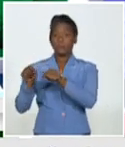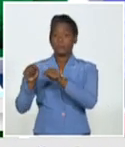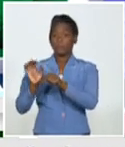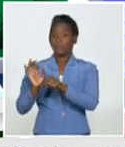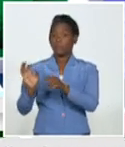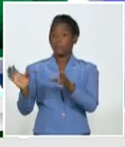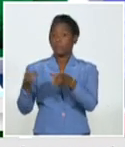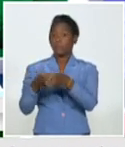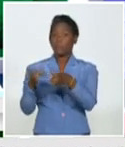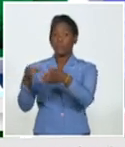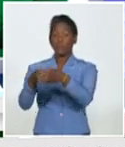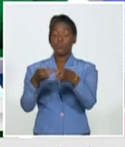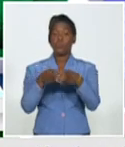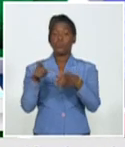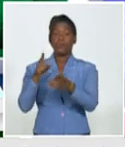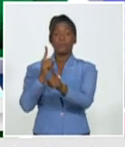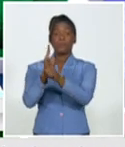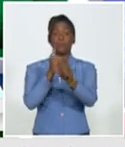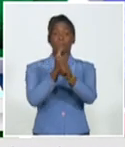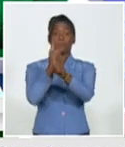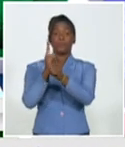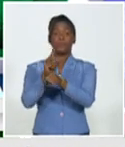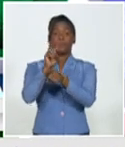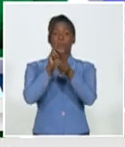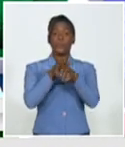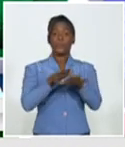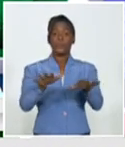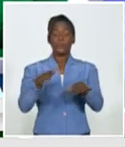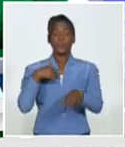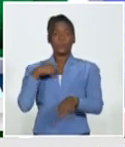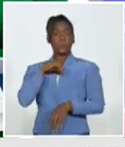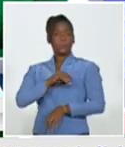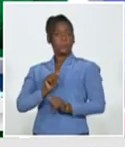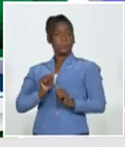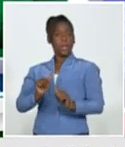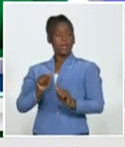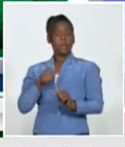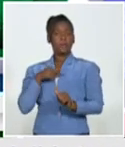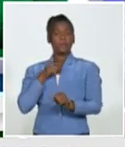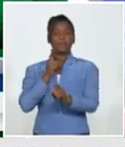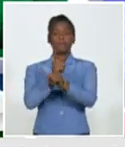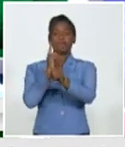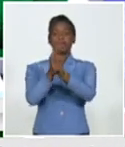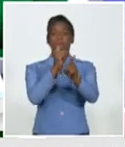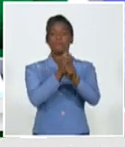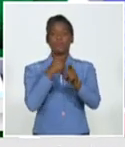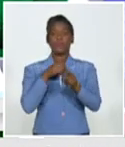contactos, viajeros. Por lo tanto, ahí es donde está lo fundamental.